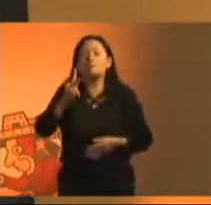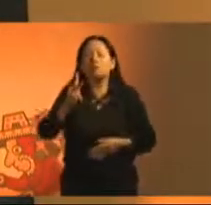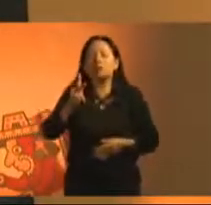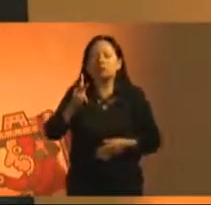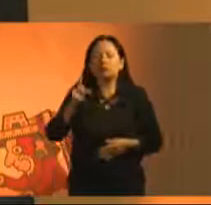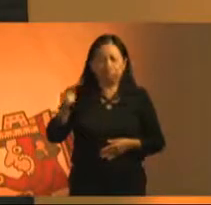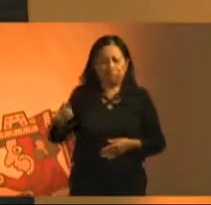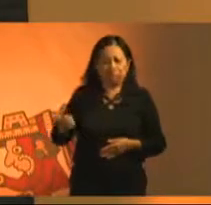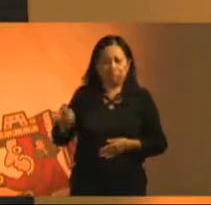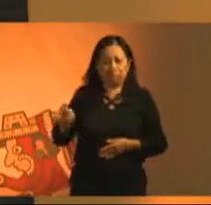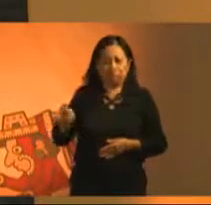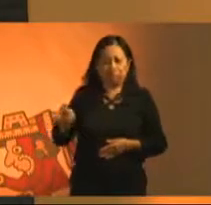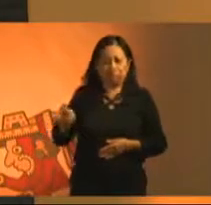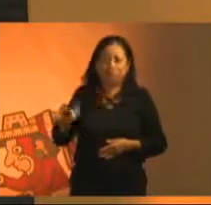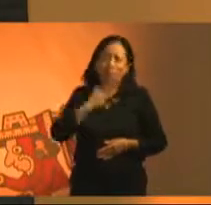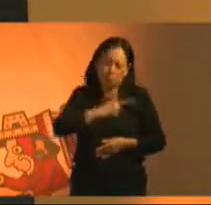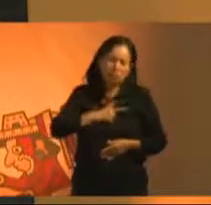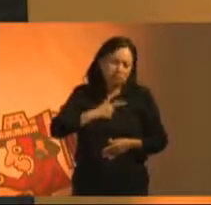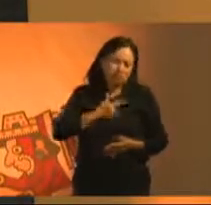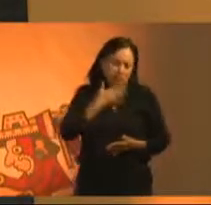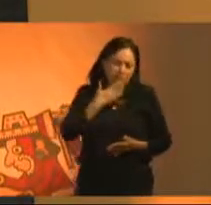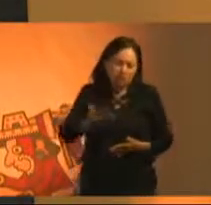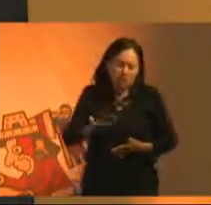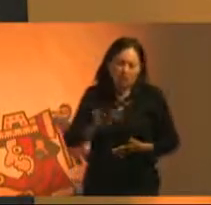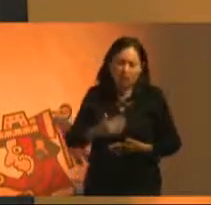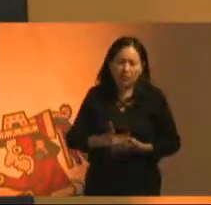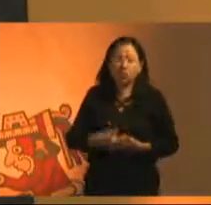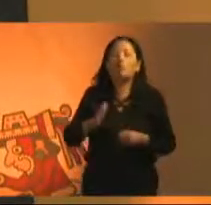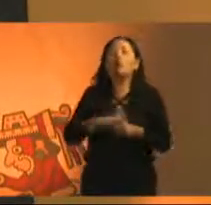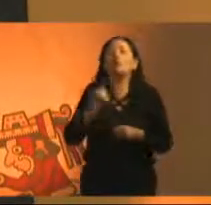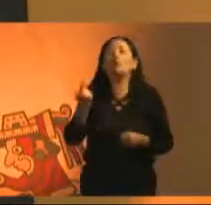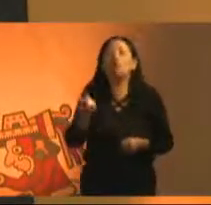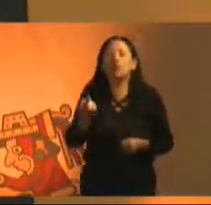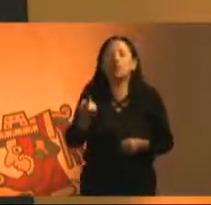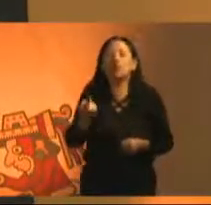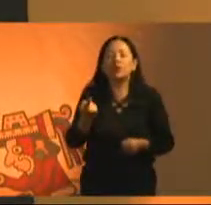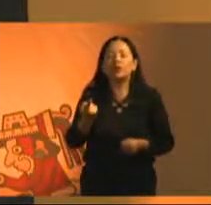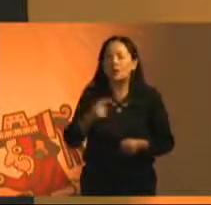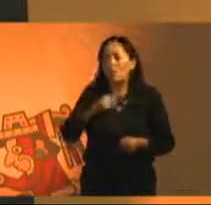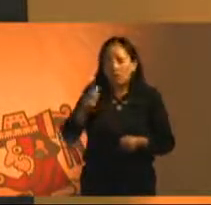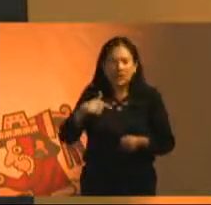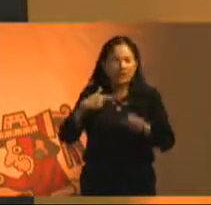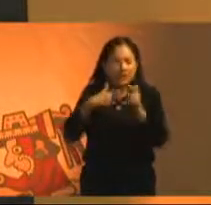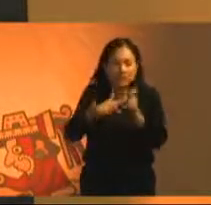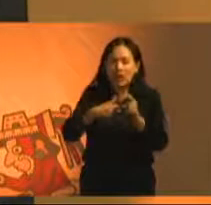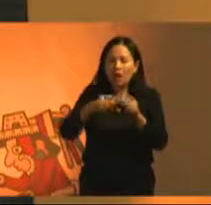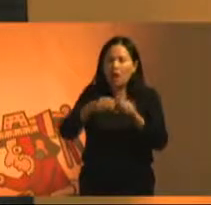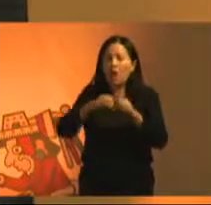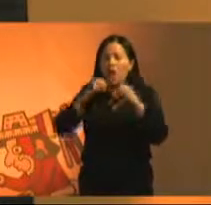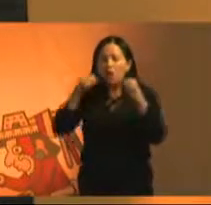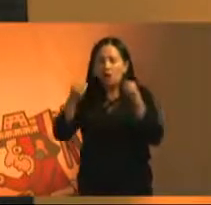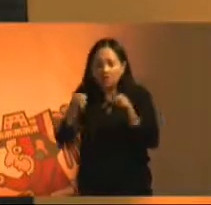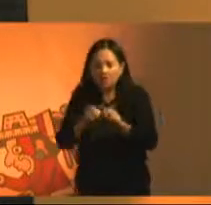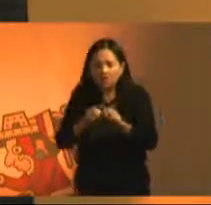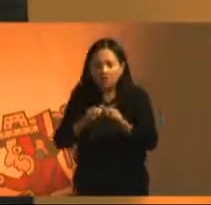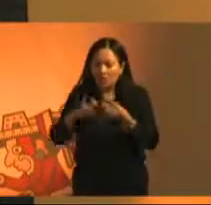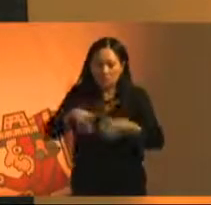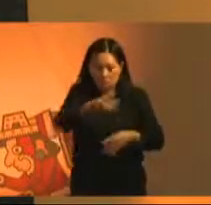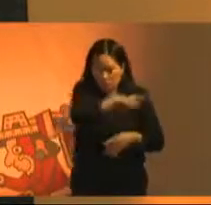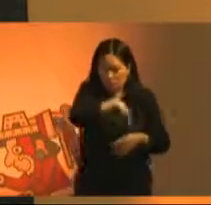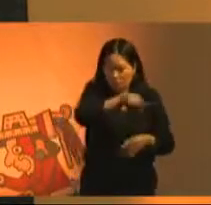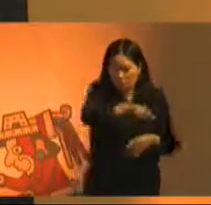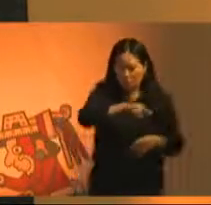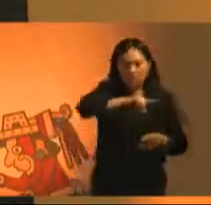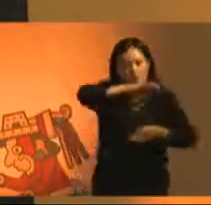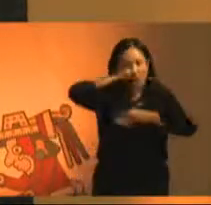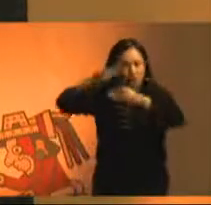bastante bastante favor porque porque aprovechando pudo órgano seguir su trabajo organizativo ya no sólo en la ciénaga le saca pus sino en